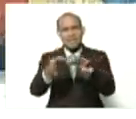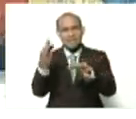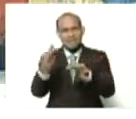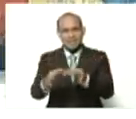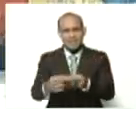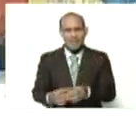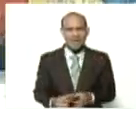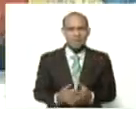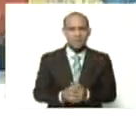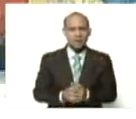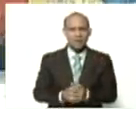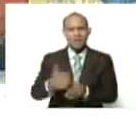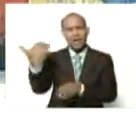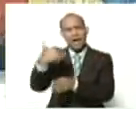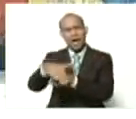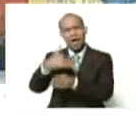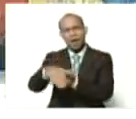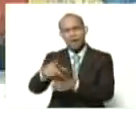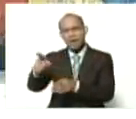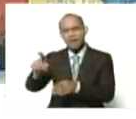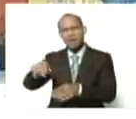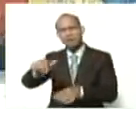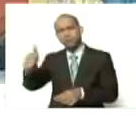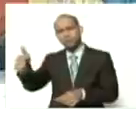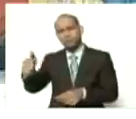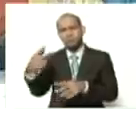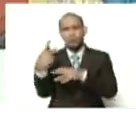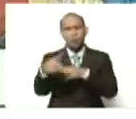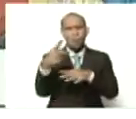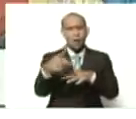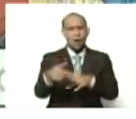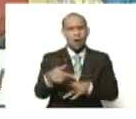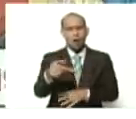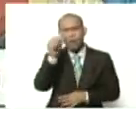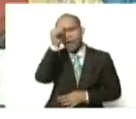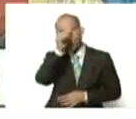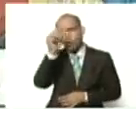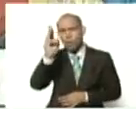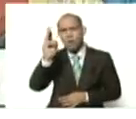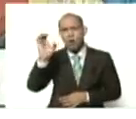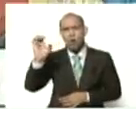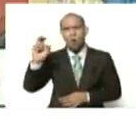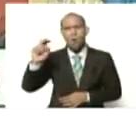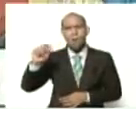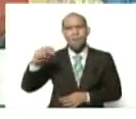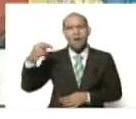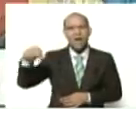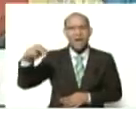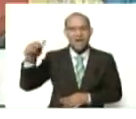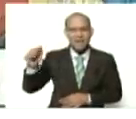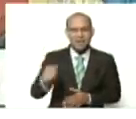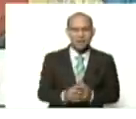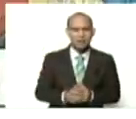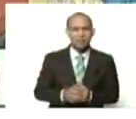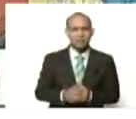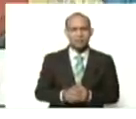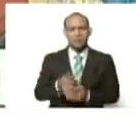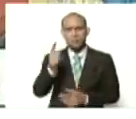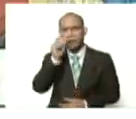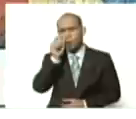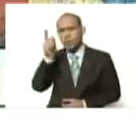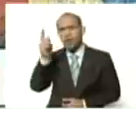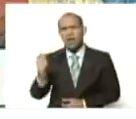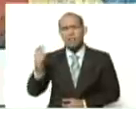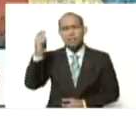avenida Humberto Tejera, parroquia Domingo Peña, municipio Libertador. Allá está Jason Guzmán, diputado